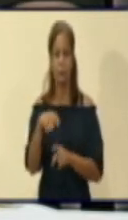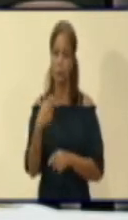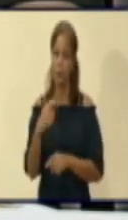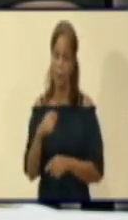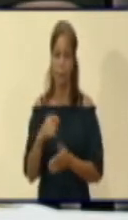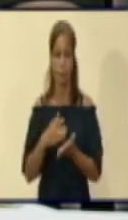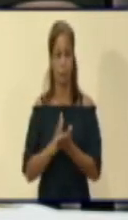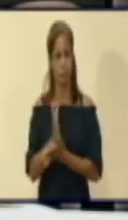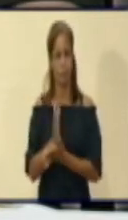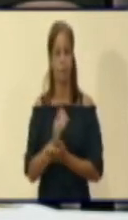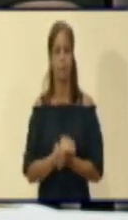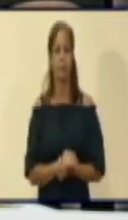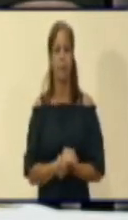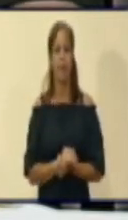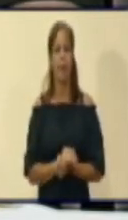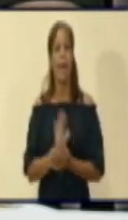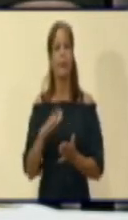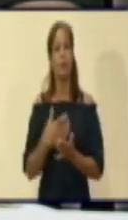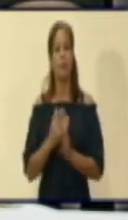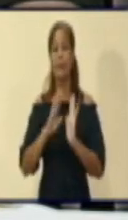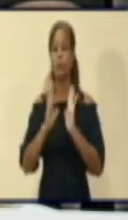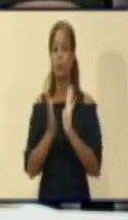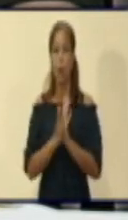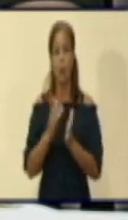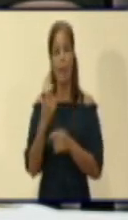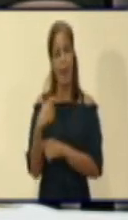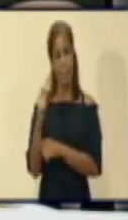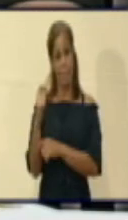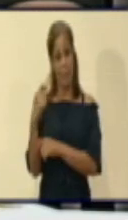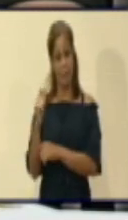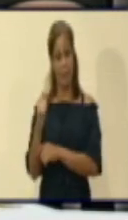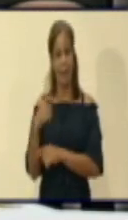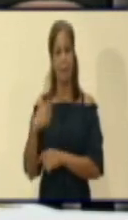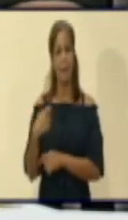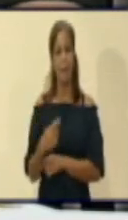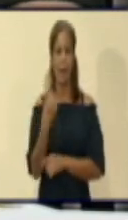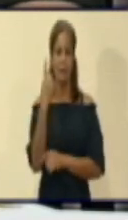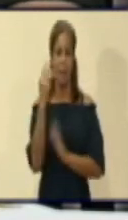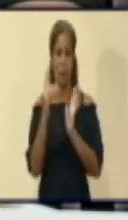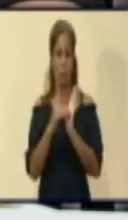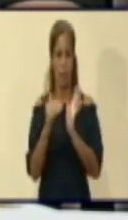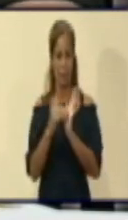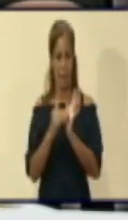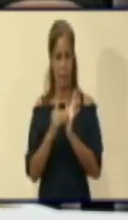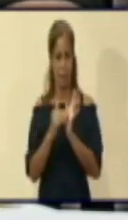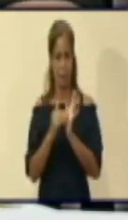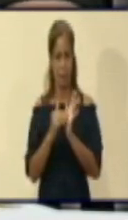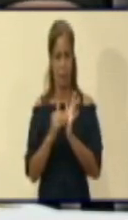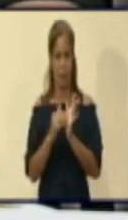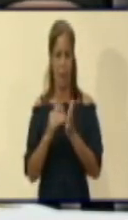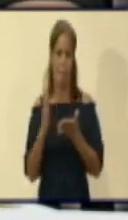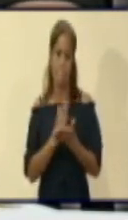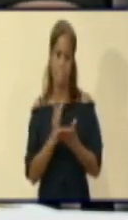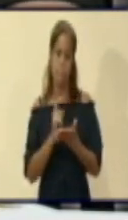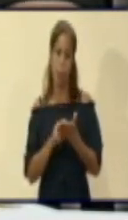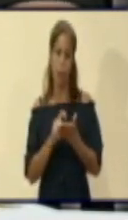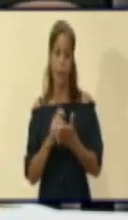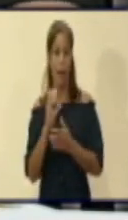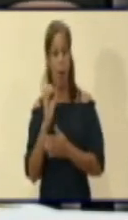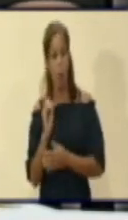todas las ventas serán hasta la una de la tarde tanto en el caso de la bodega como de la gastronomía el